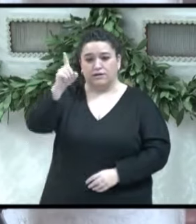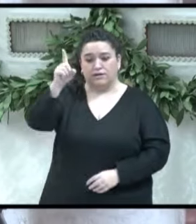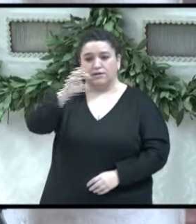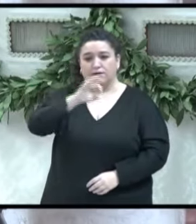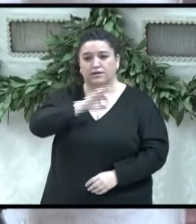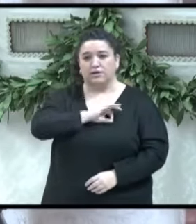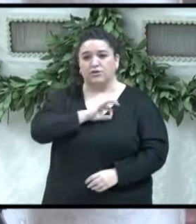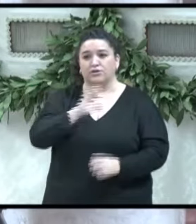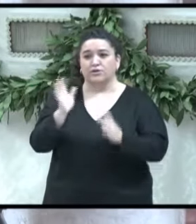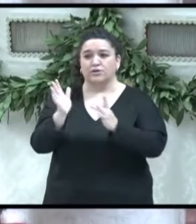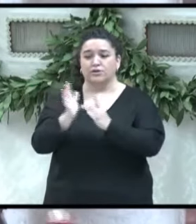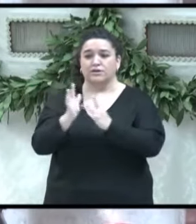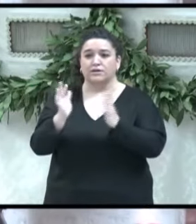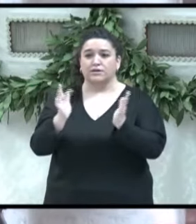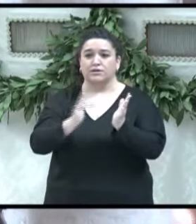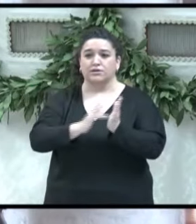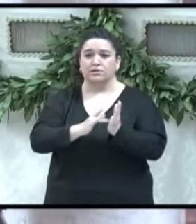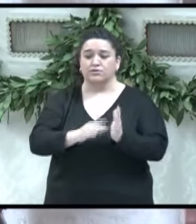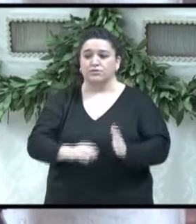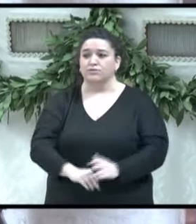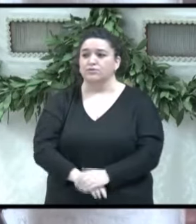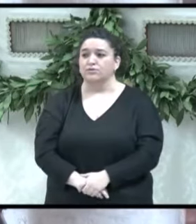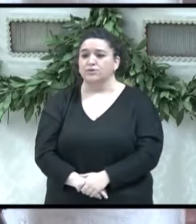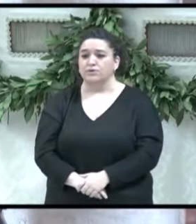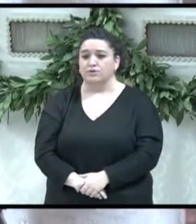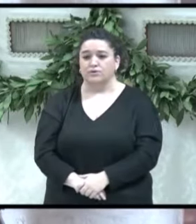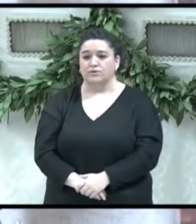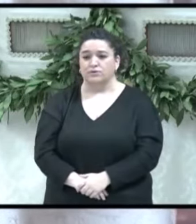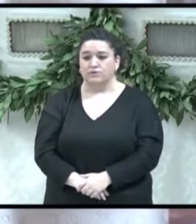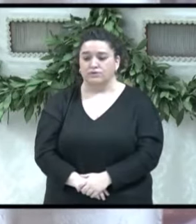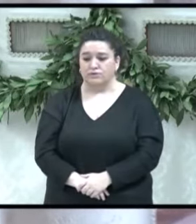señor señor Jesús